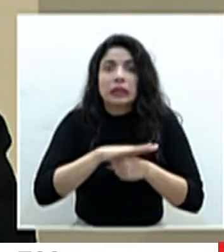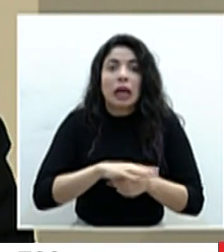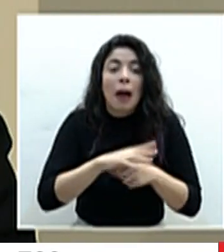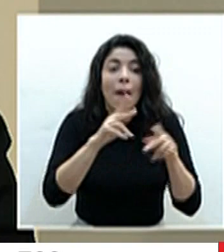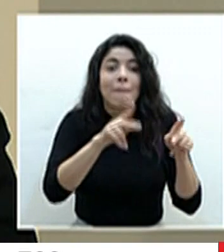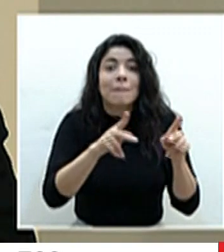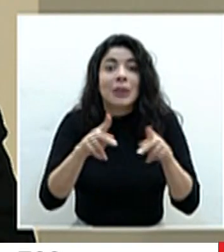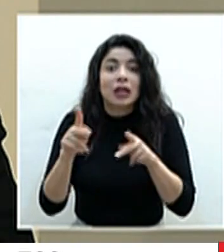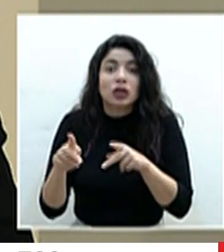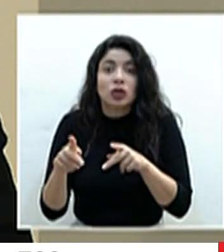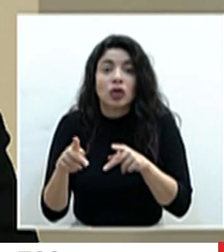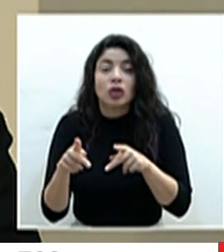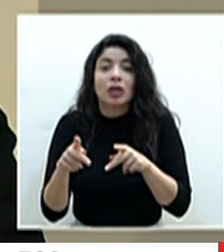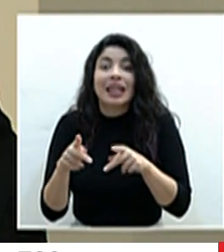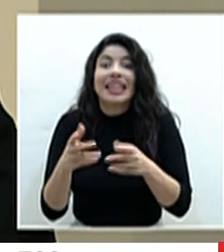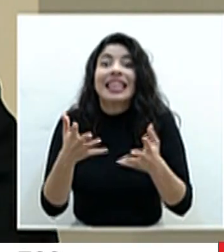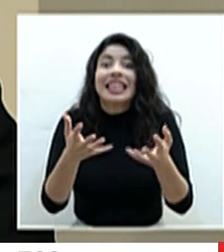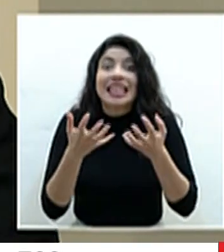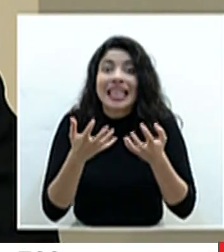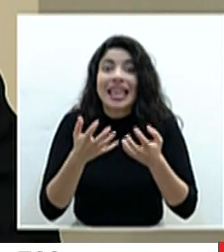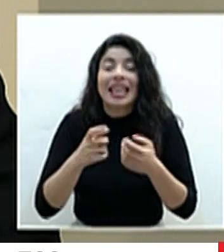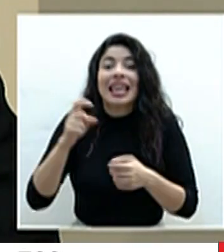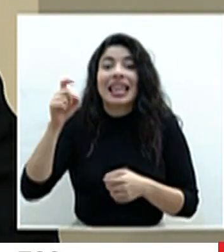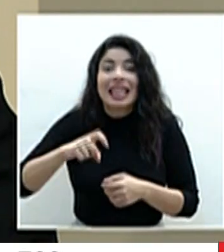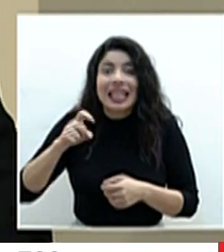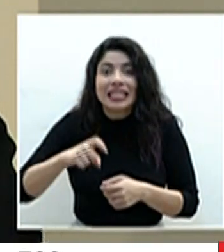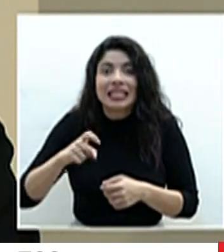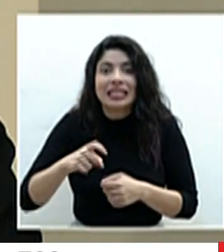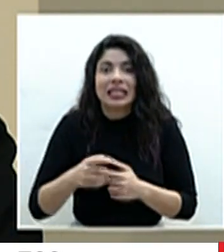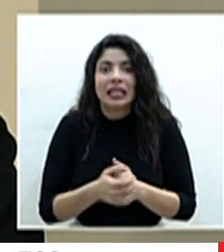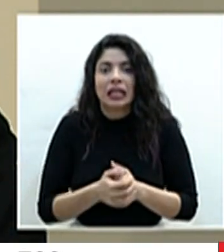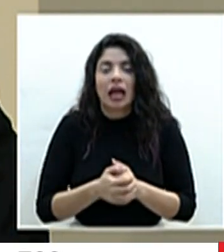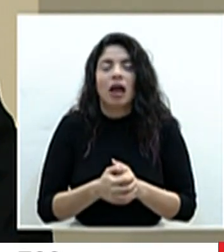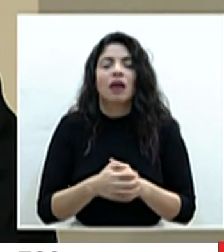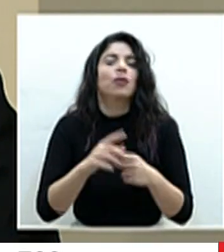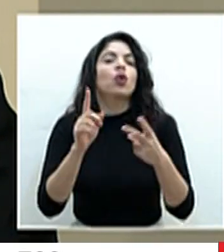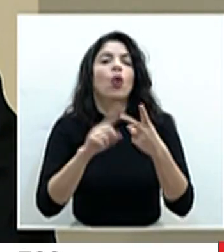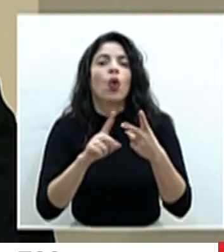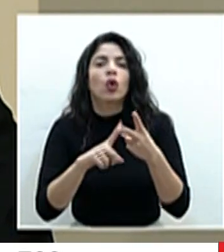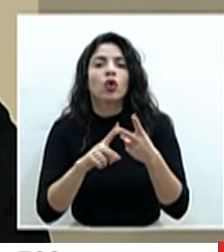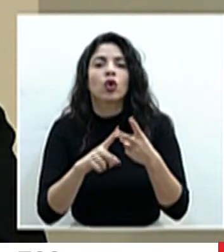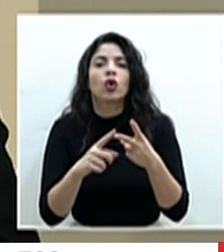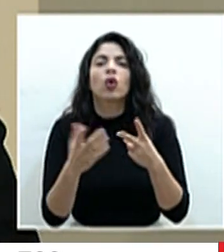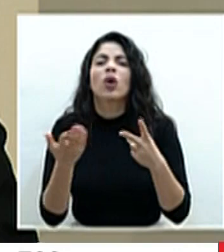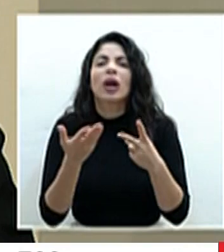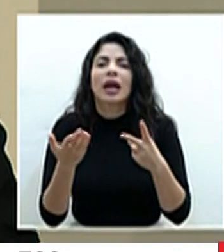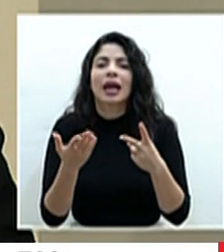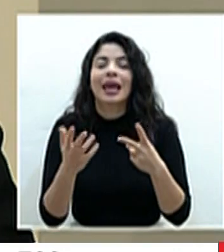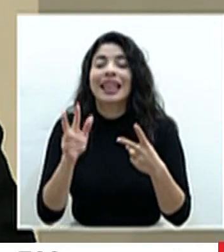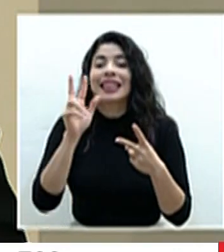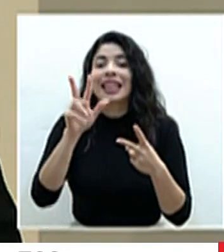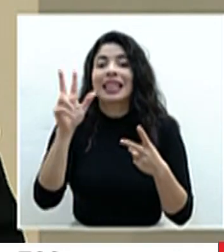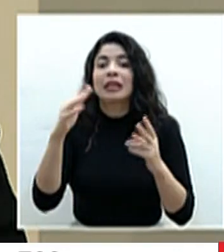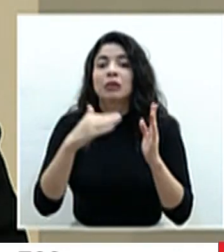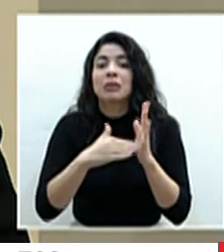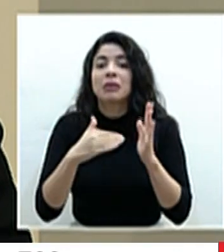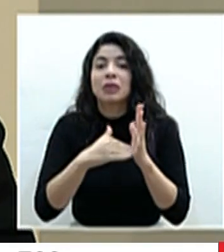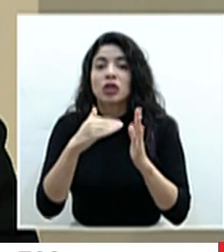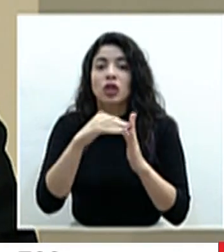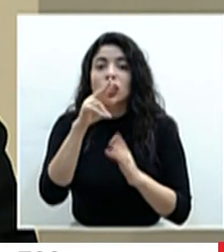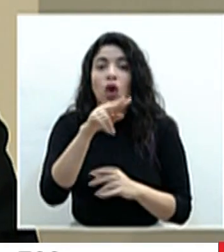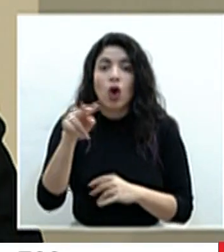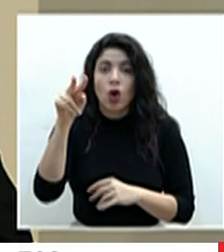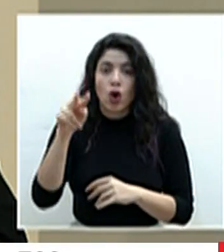que quiere y necesita ese apoyo. El otro componente son los 33.000 millones de